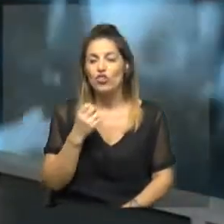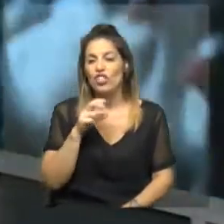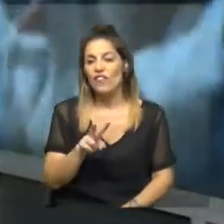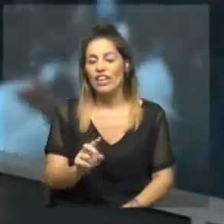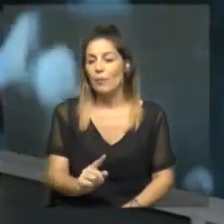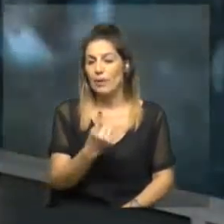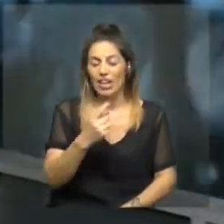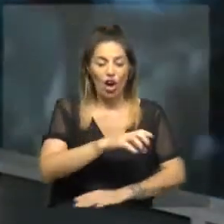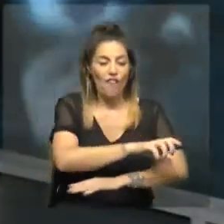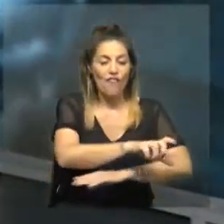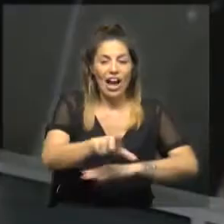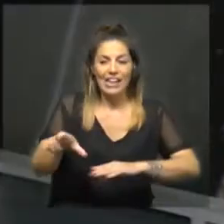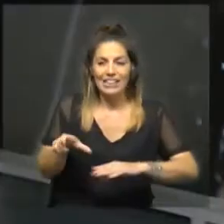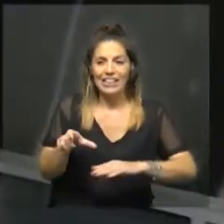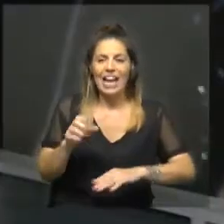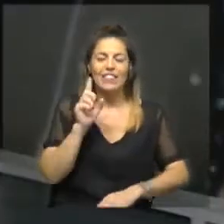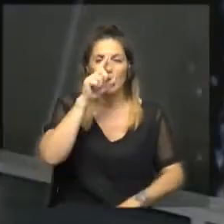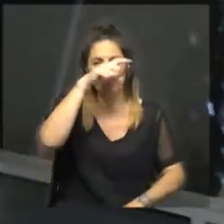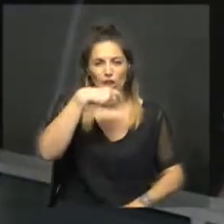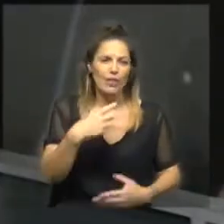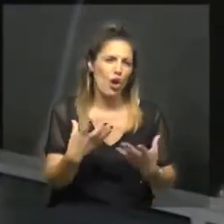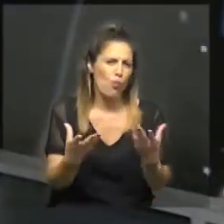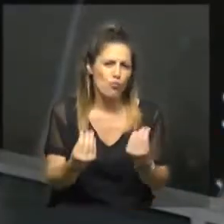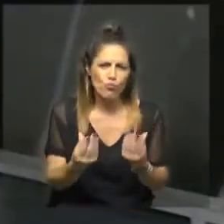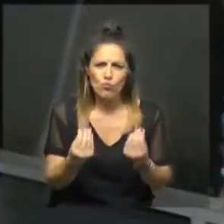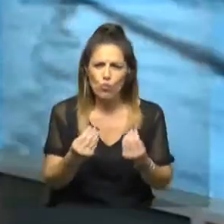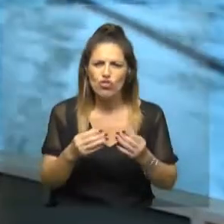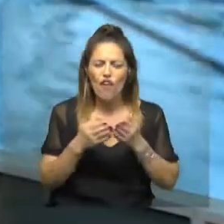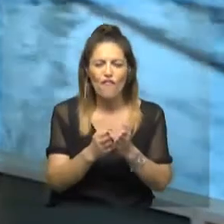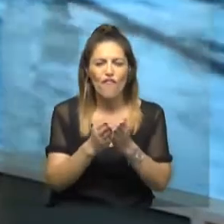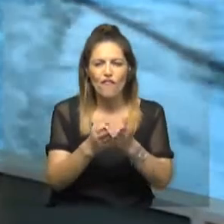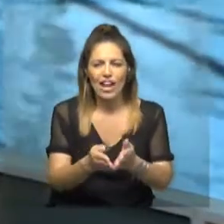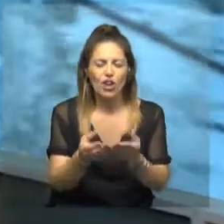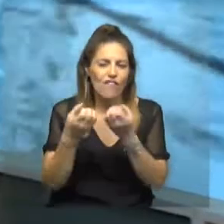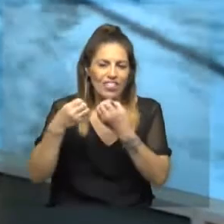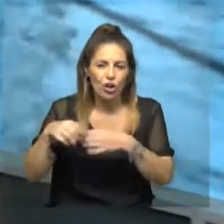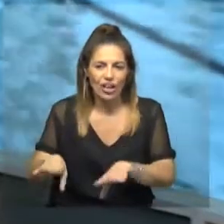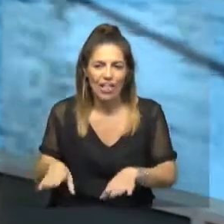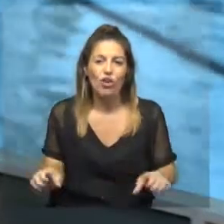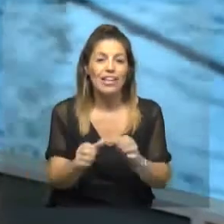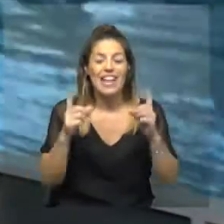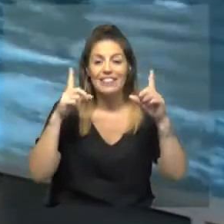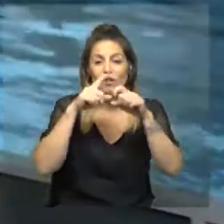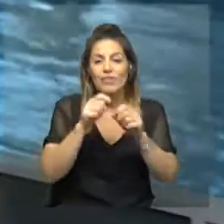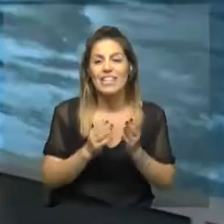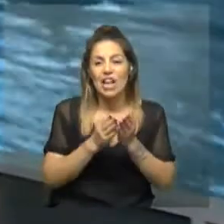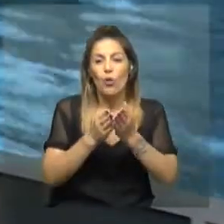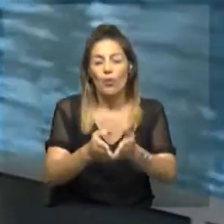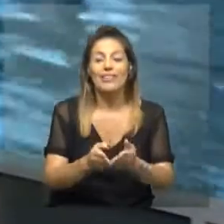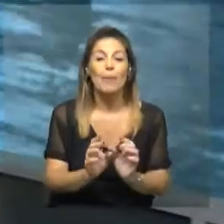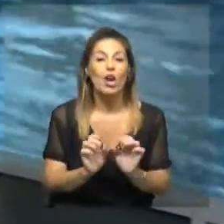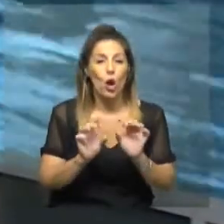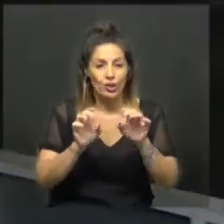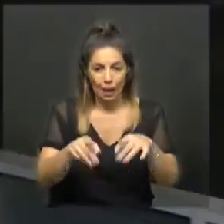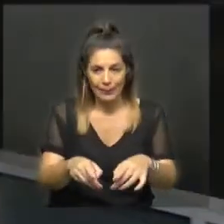La bahía de Montevideo, ustedes saben, está repleta de barcos abandonados que dificultan la navegación, que contaminan,